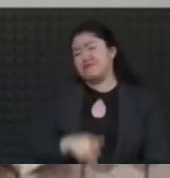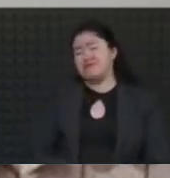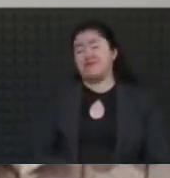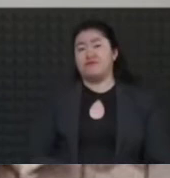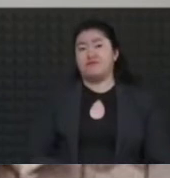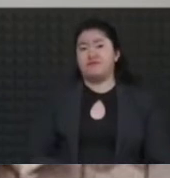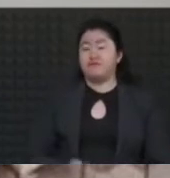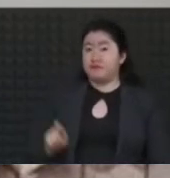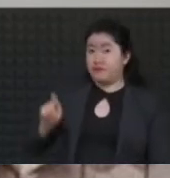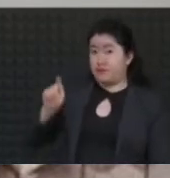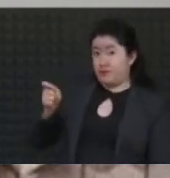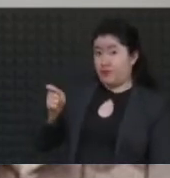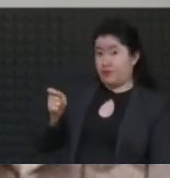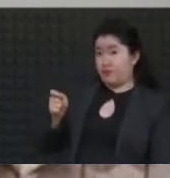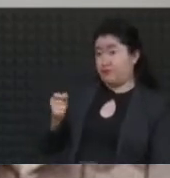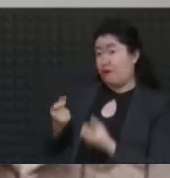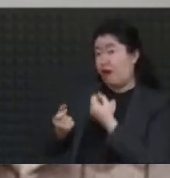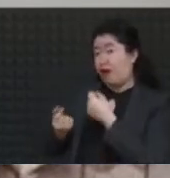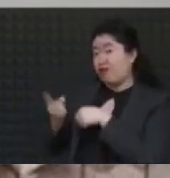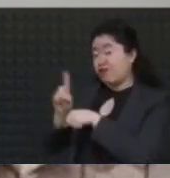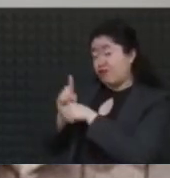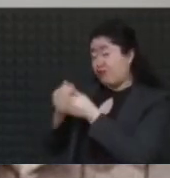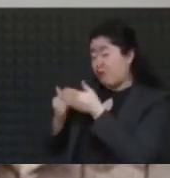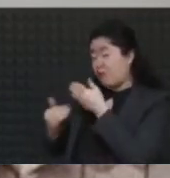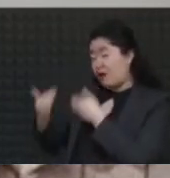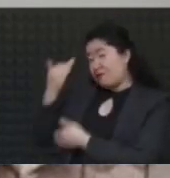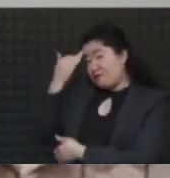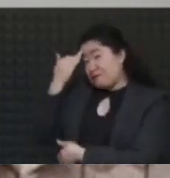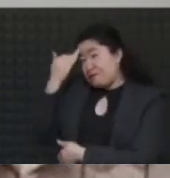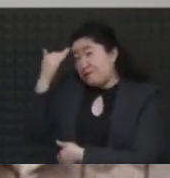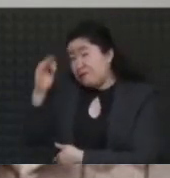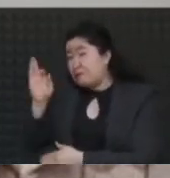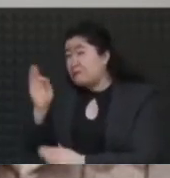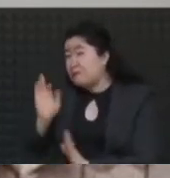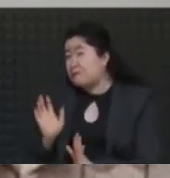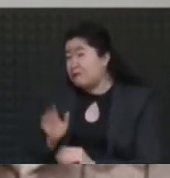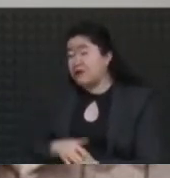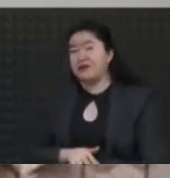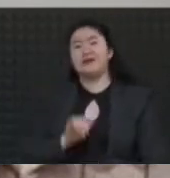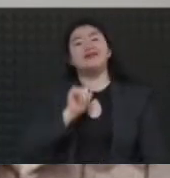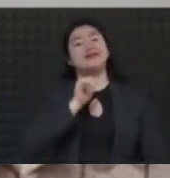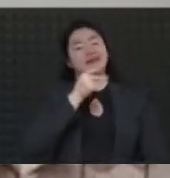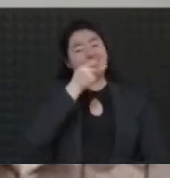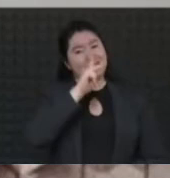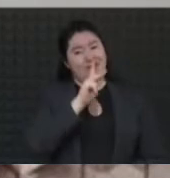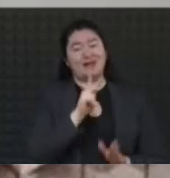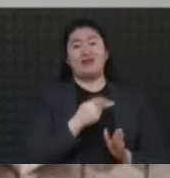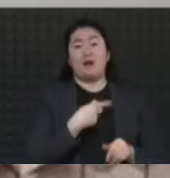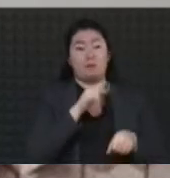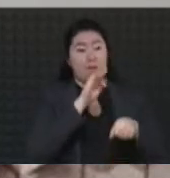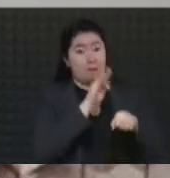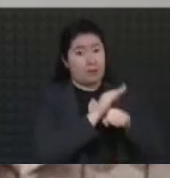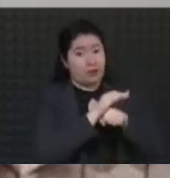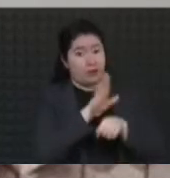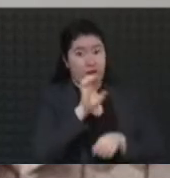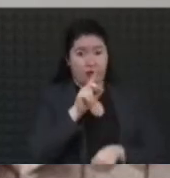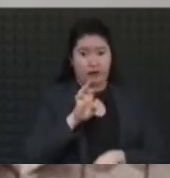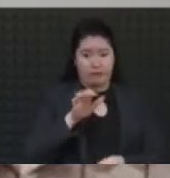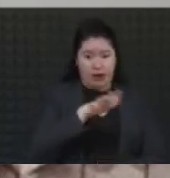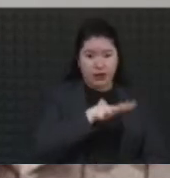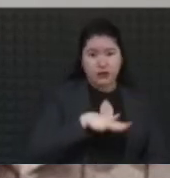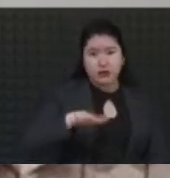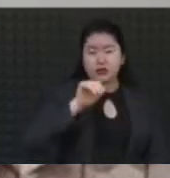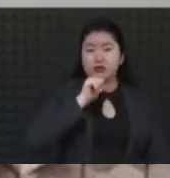que este trabajo va a llevar algunos días. Sí, pero si no encuentra el área de protección civil algún riesgo, pues no hay